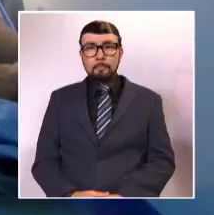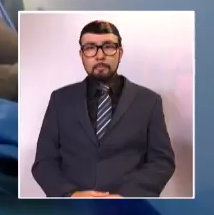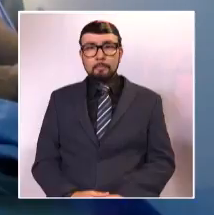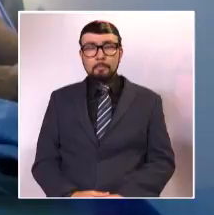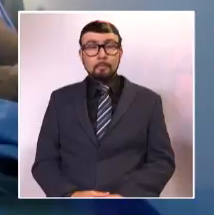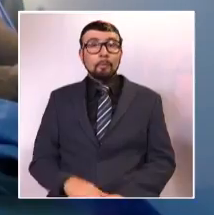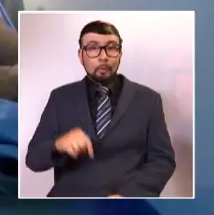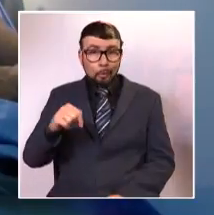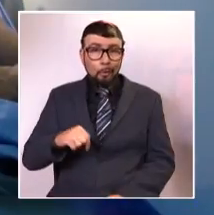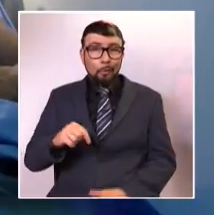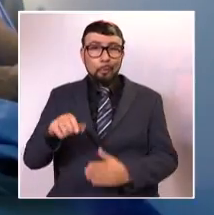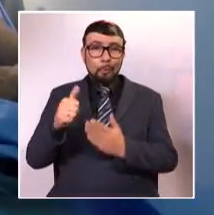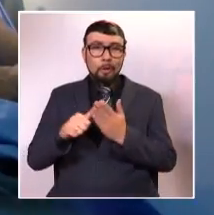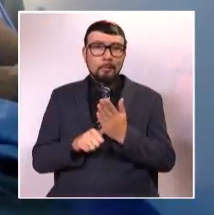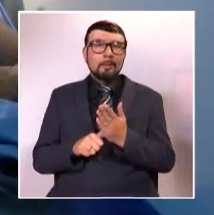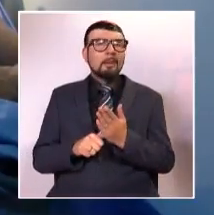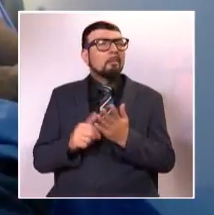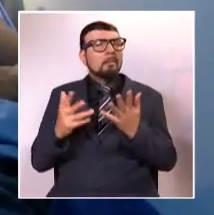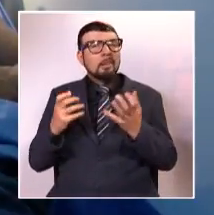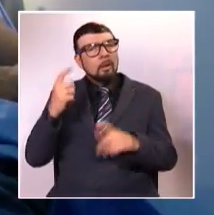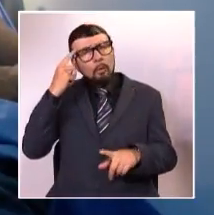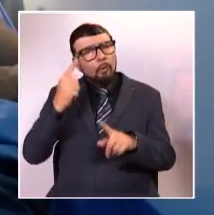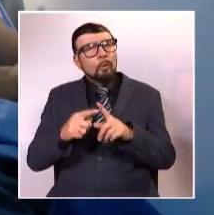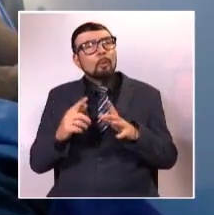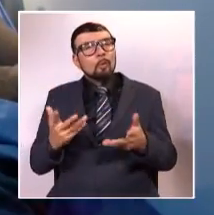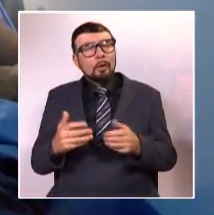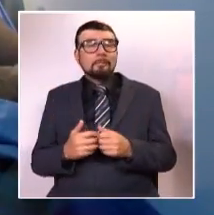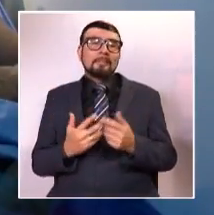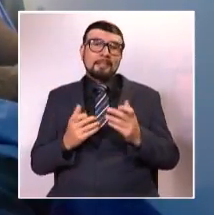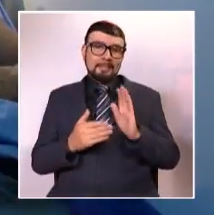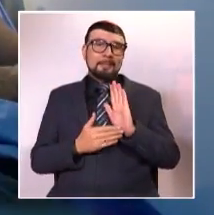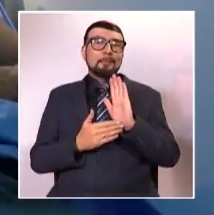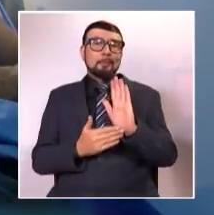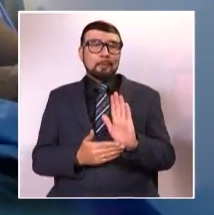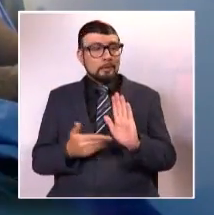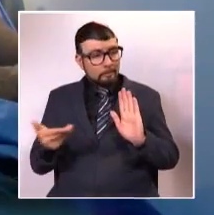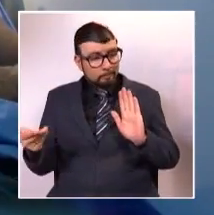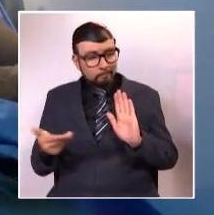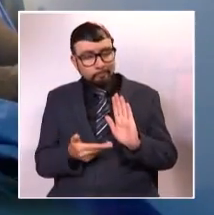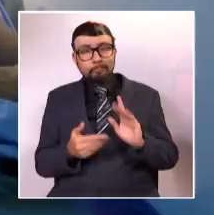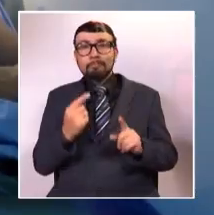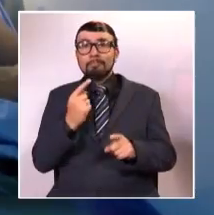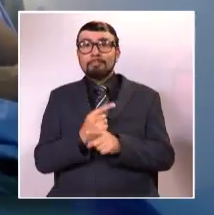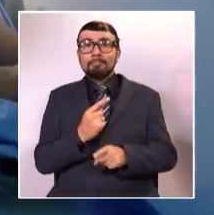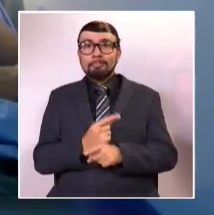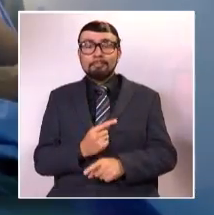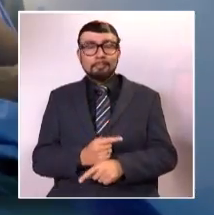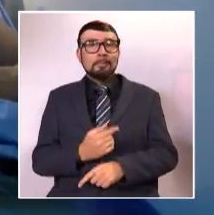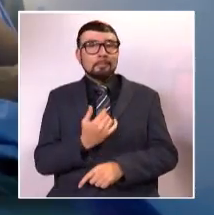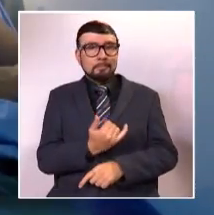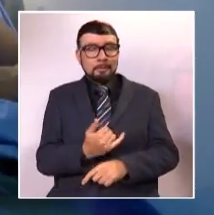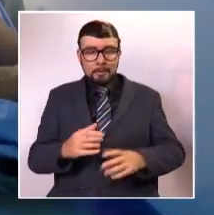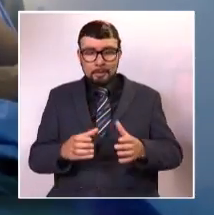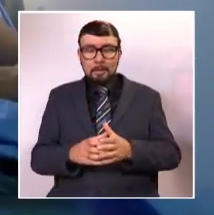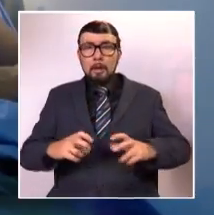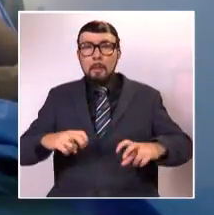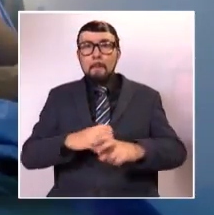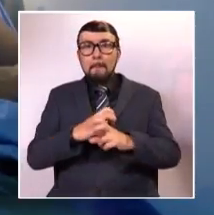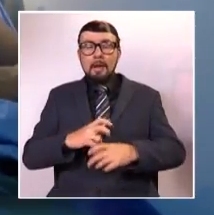a ustedes mostrarles este diagnóstico ecográfico preventivo que hacemos aquí en el Parque